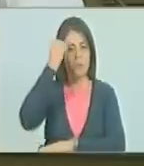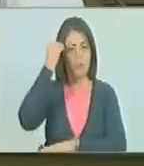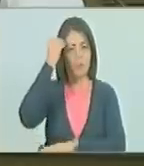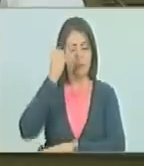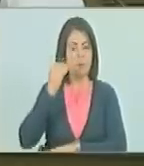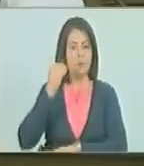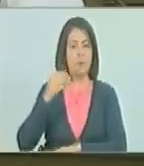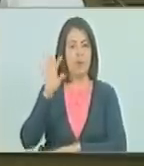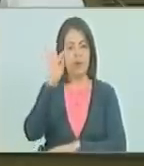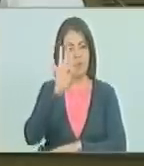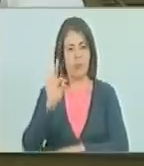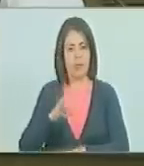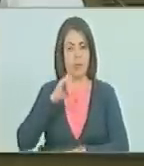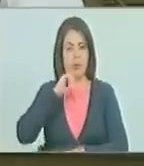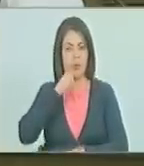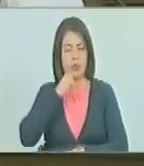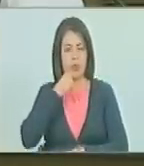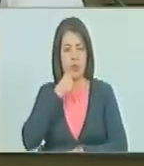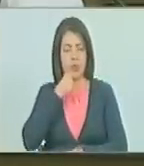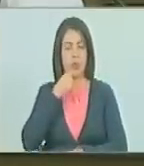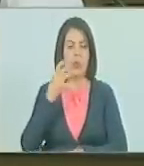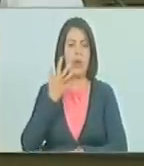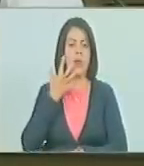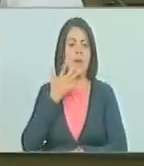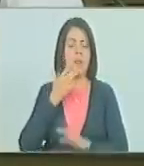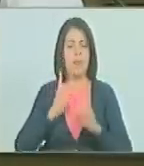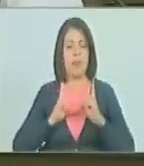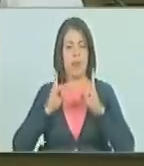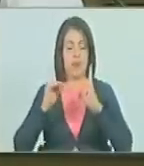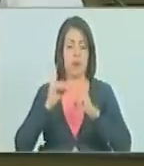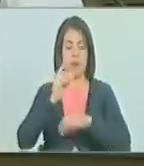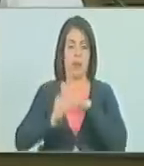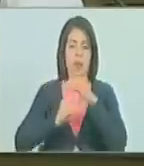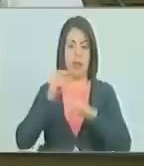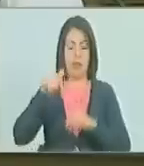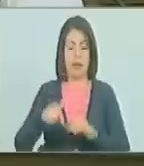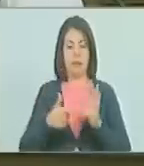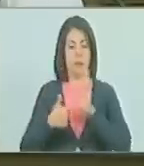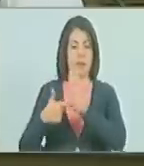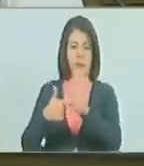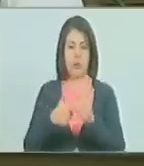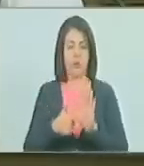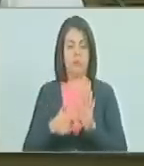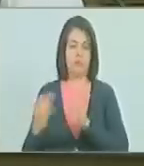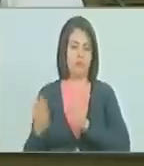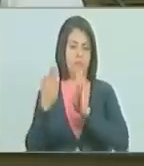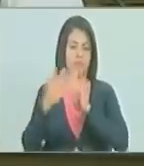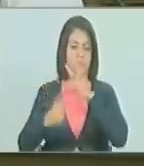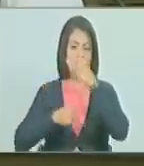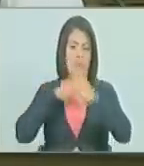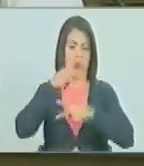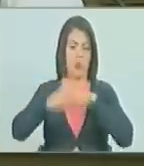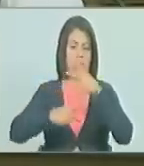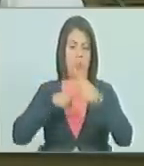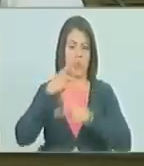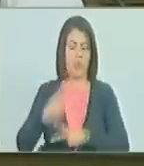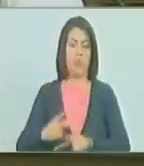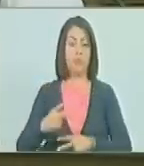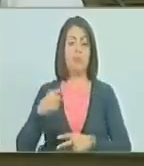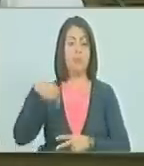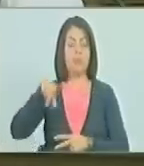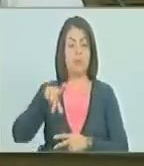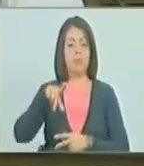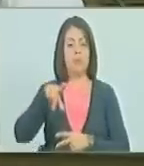Considerando que la Federación de Rusia es un ejemplo de dignidad al momento de denunciar y enfrentar las políticas supremacistas